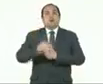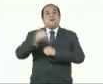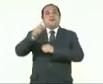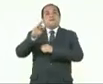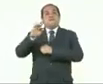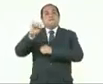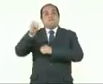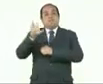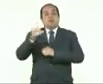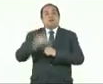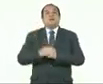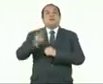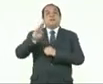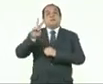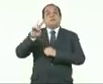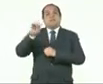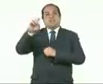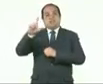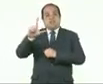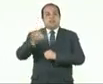Barrientos.